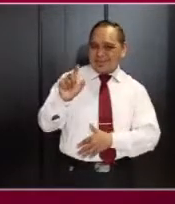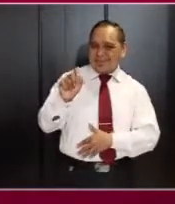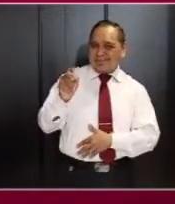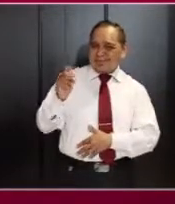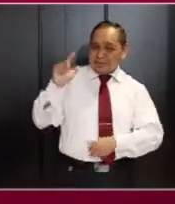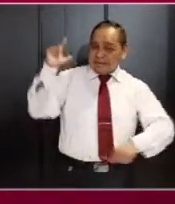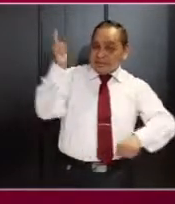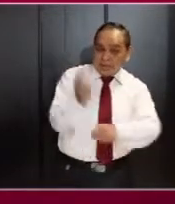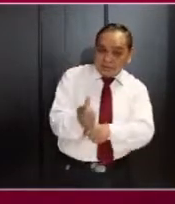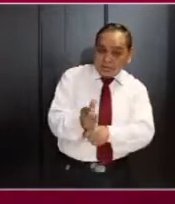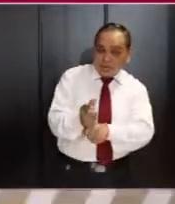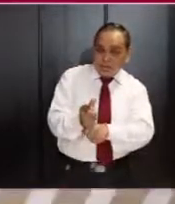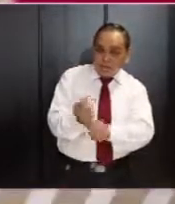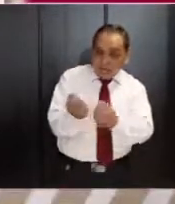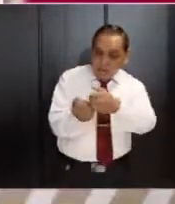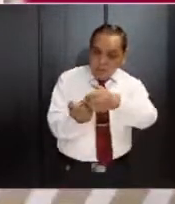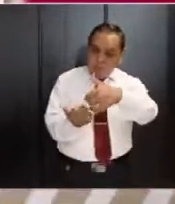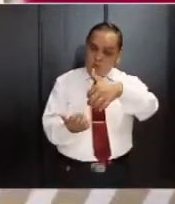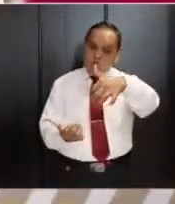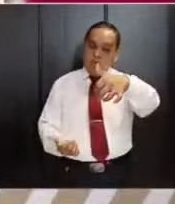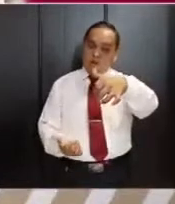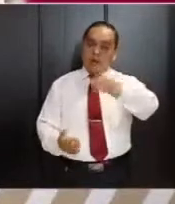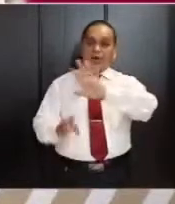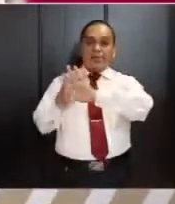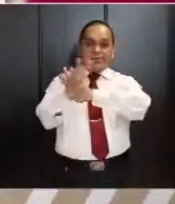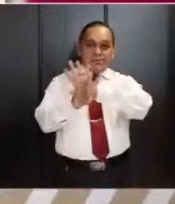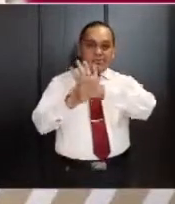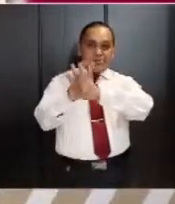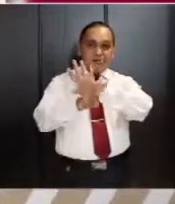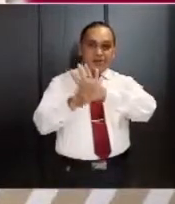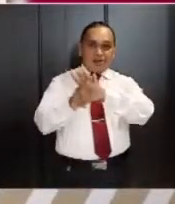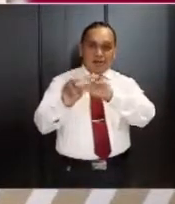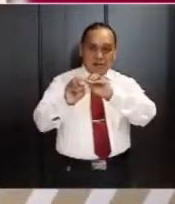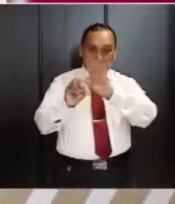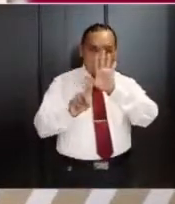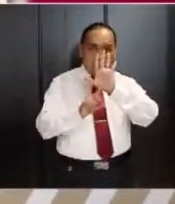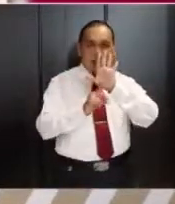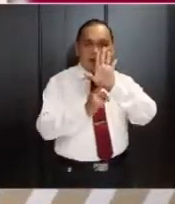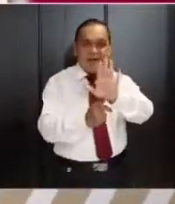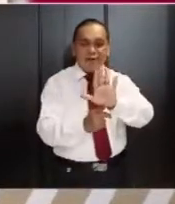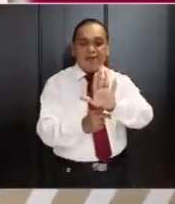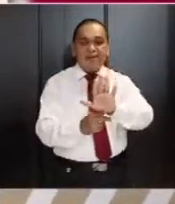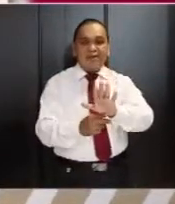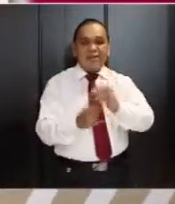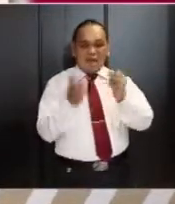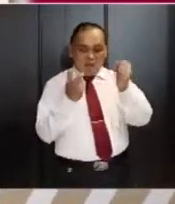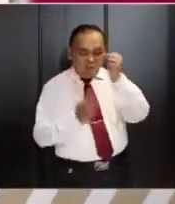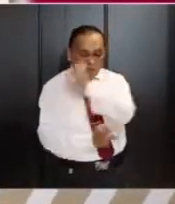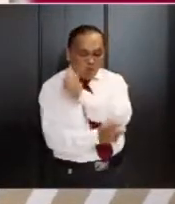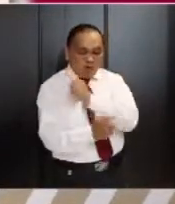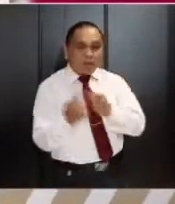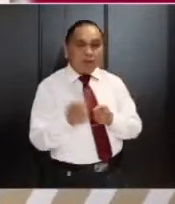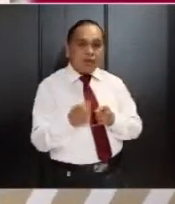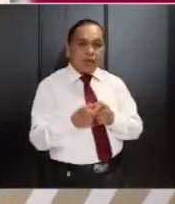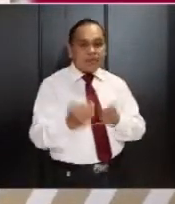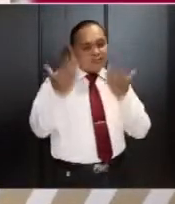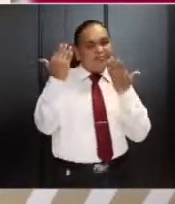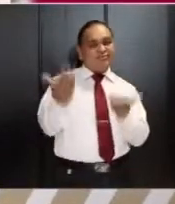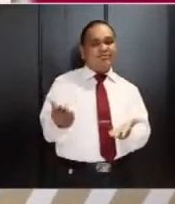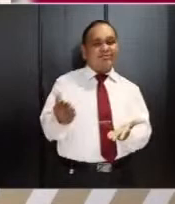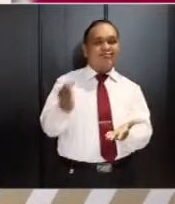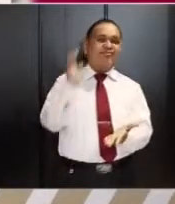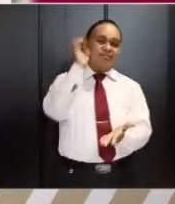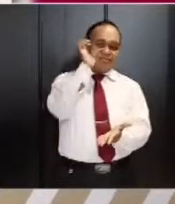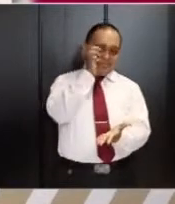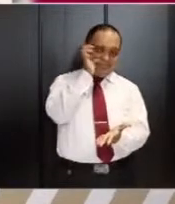cuando dio a conocer este video de supuestas corruptelas, la verdad es que el que estaba haciendo corrupción era él, porque se las detectó la